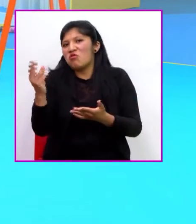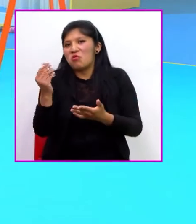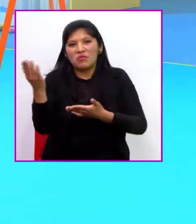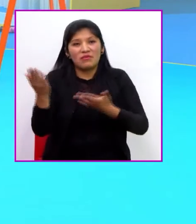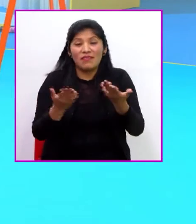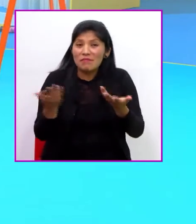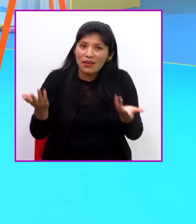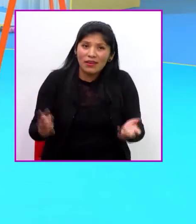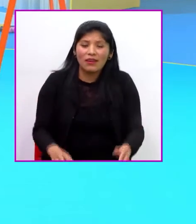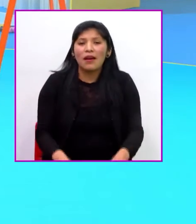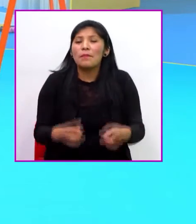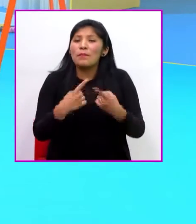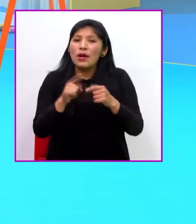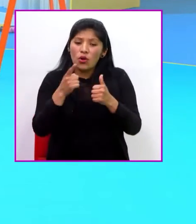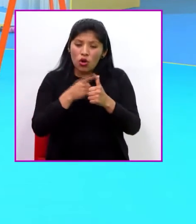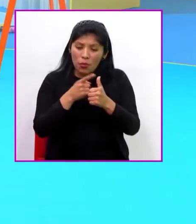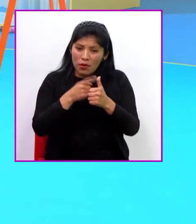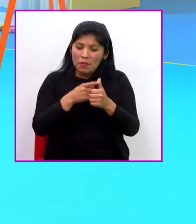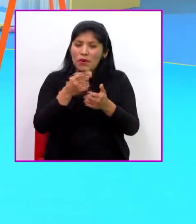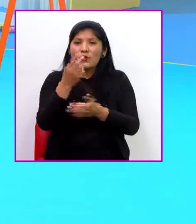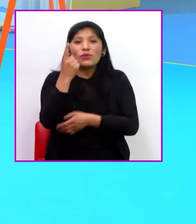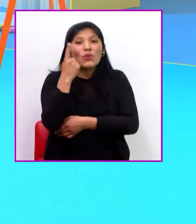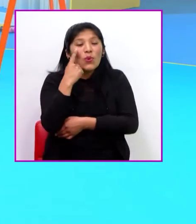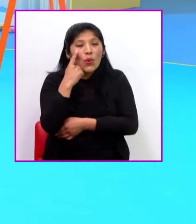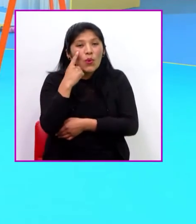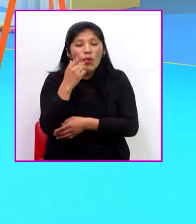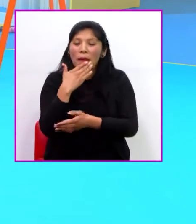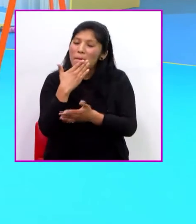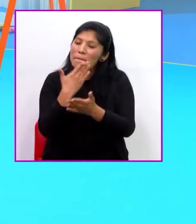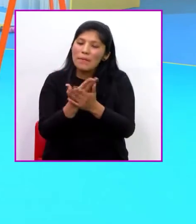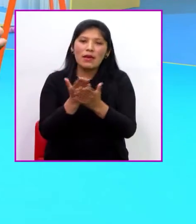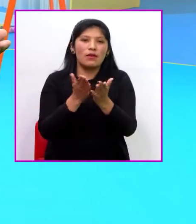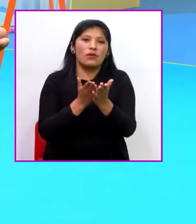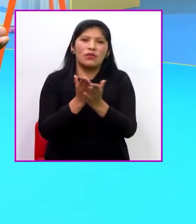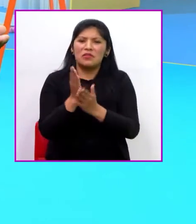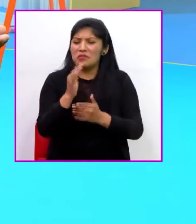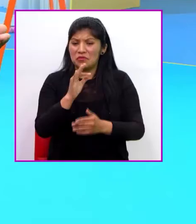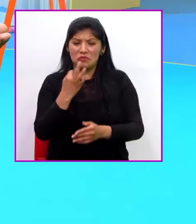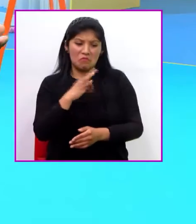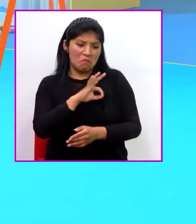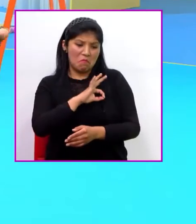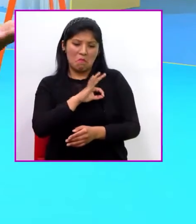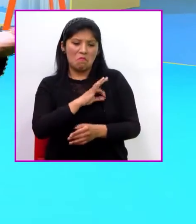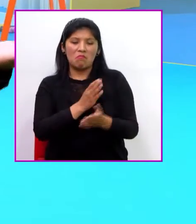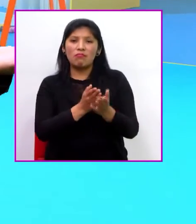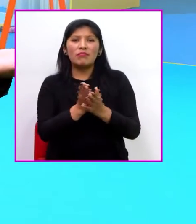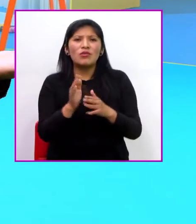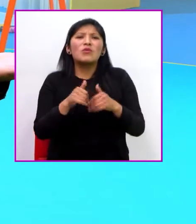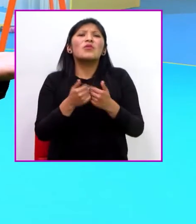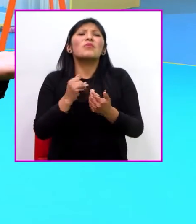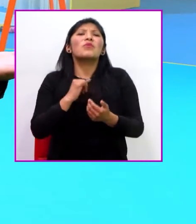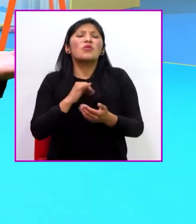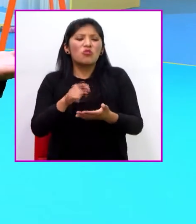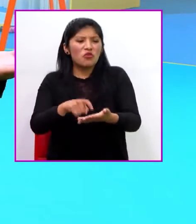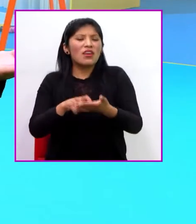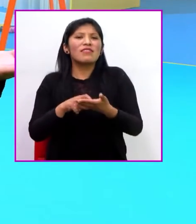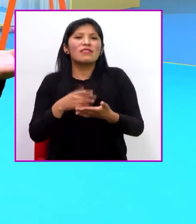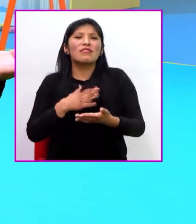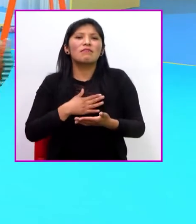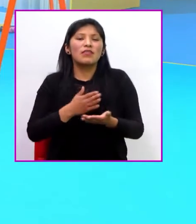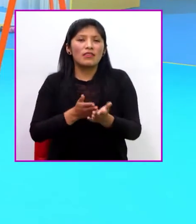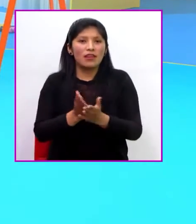paso es conocer los derechos. Si no conocemos los derechos, ¿cómo podríamos